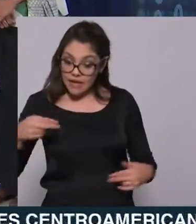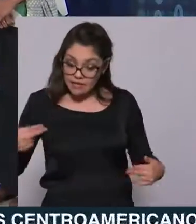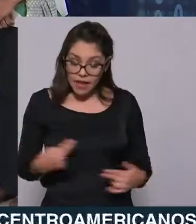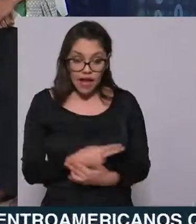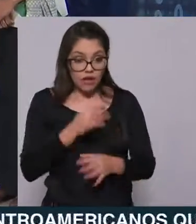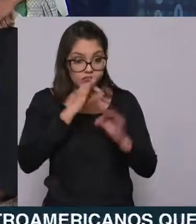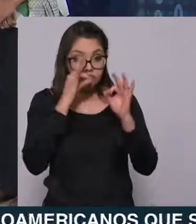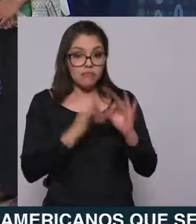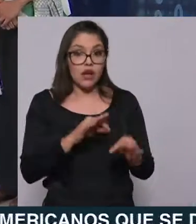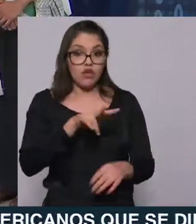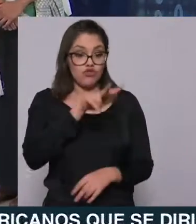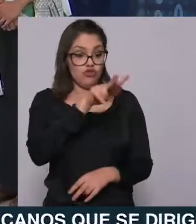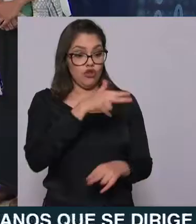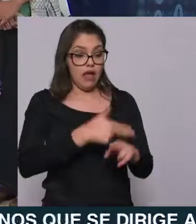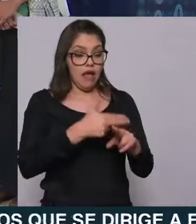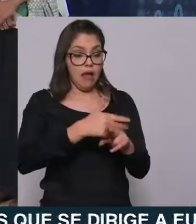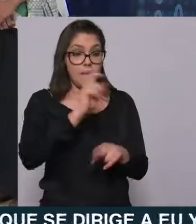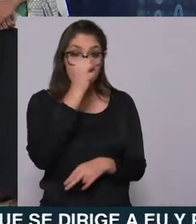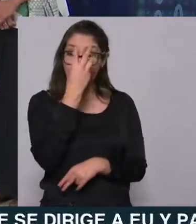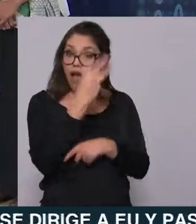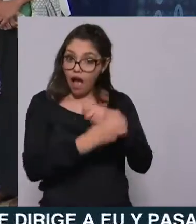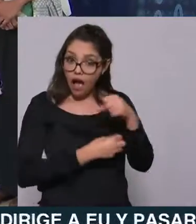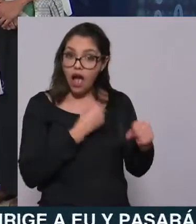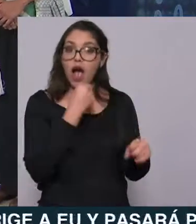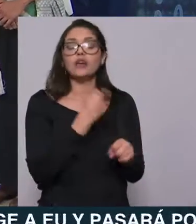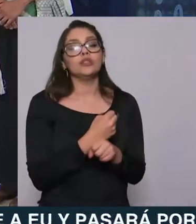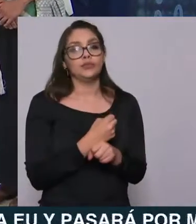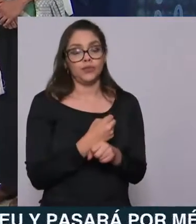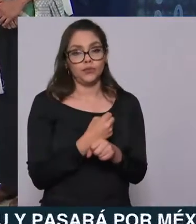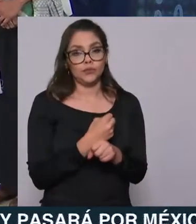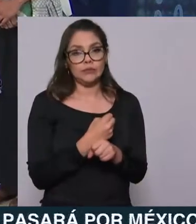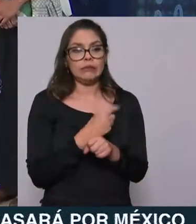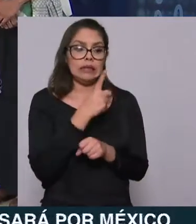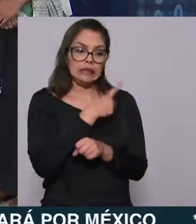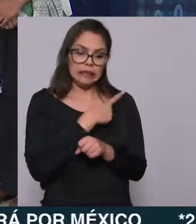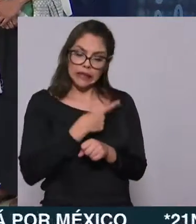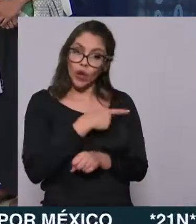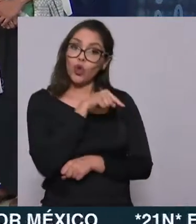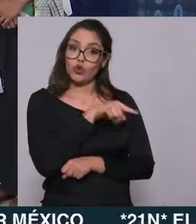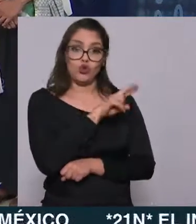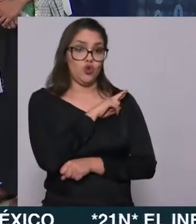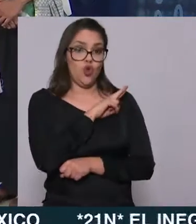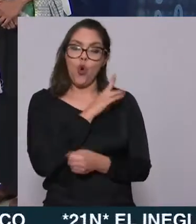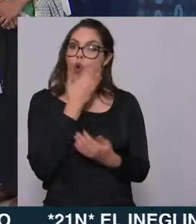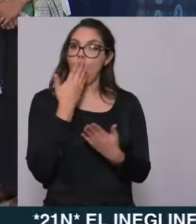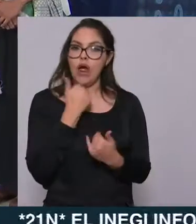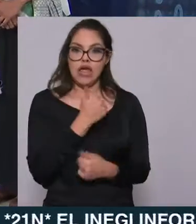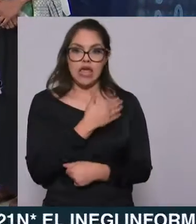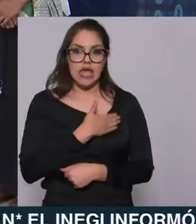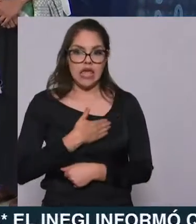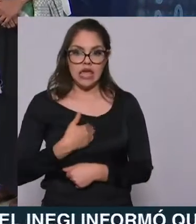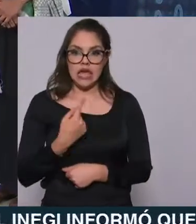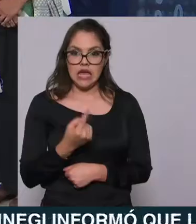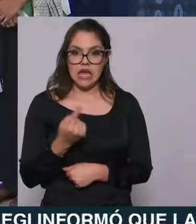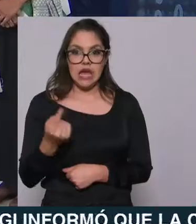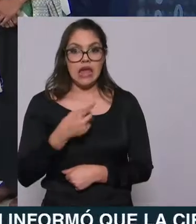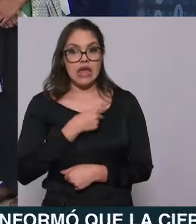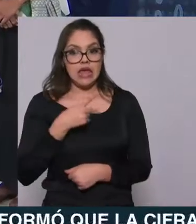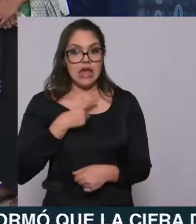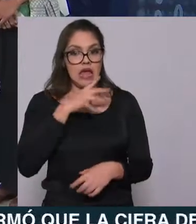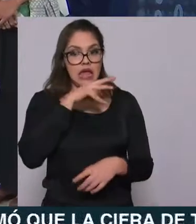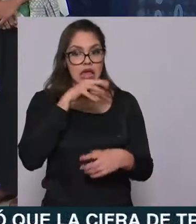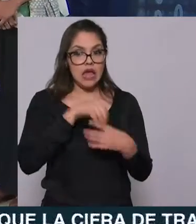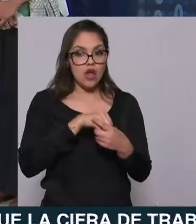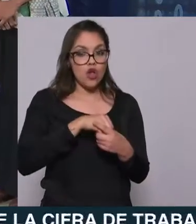nacimiento de entre 18 y 23 años. Tiene que ser soltera y sin hijos y pertenecer a una de las 12 de las